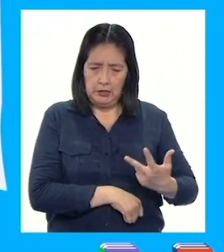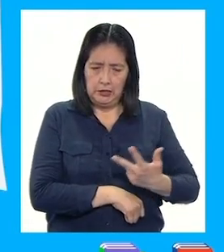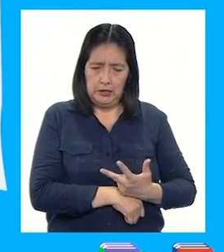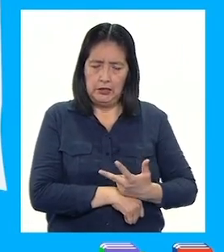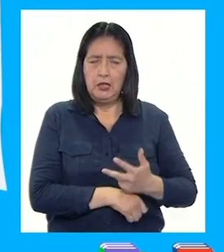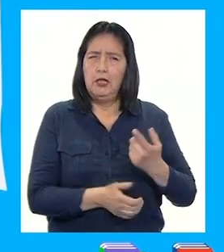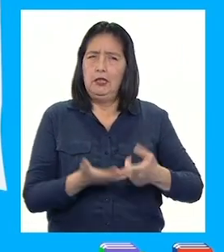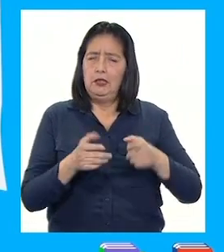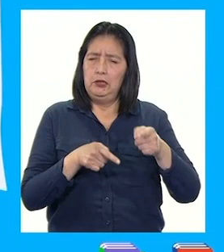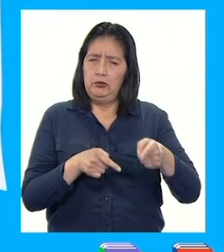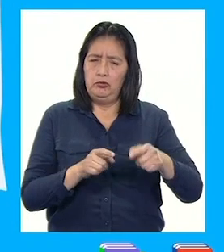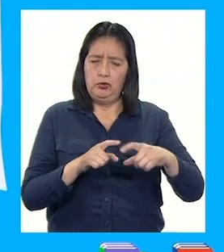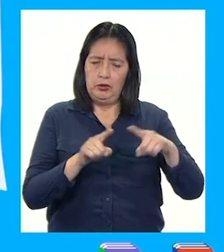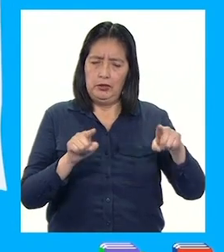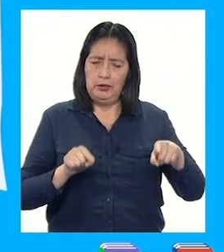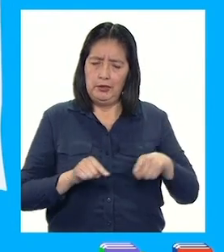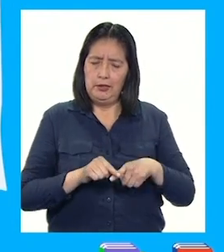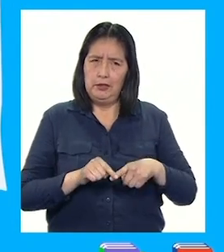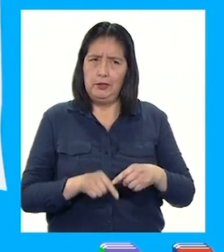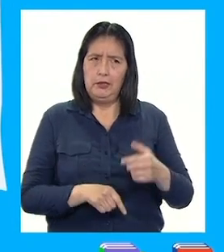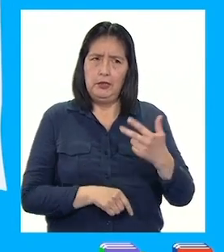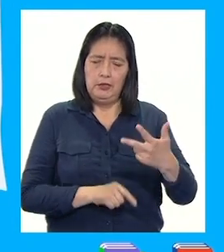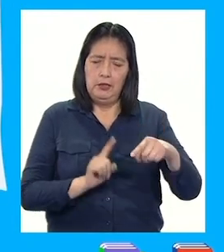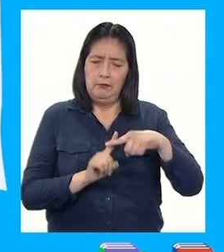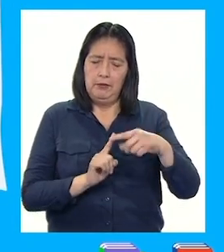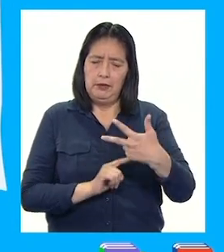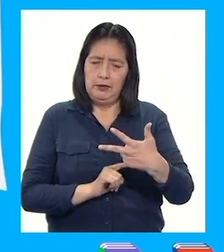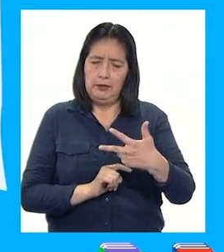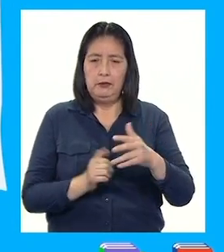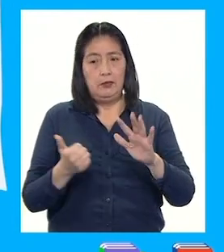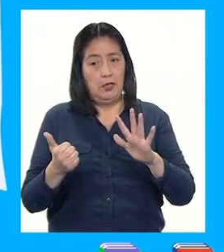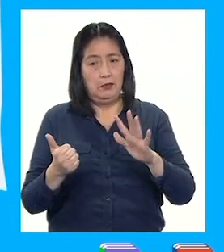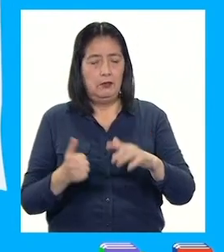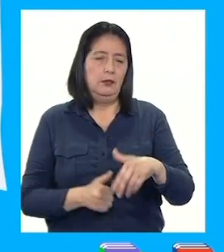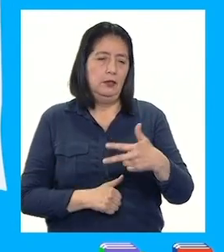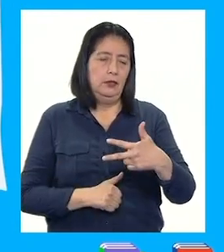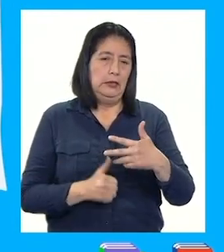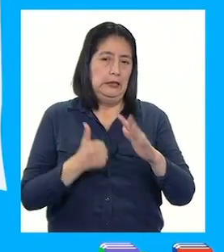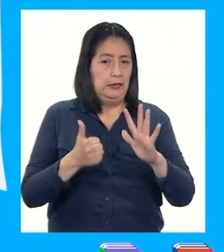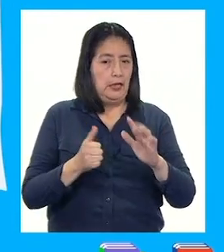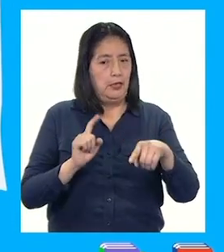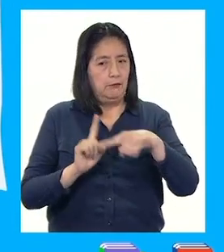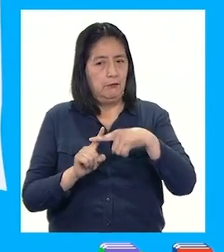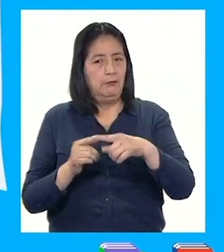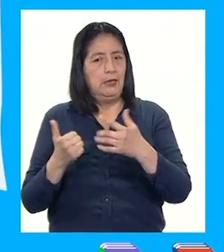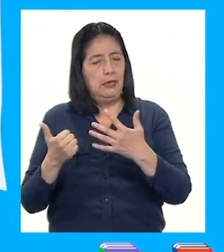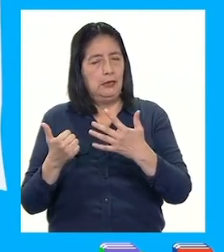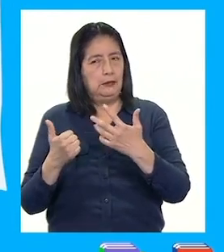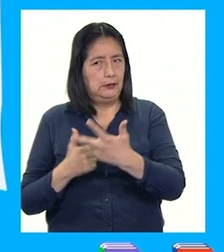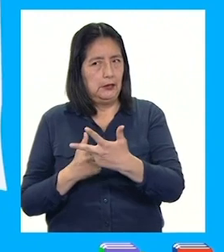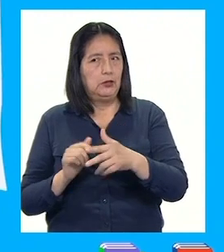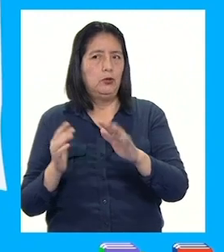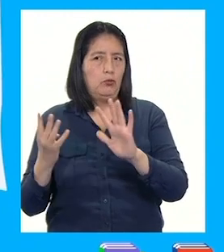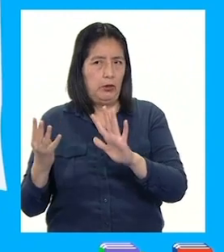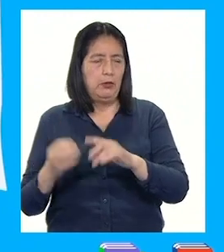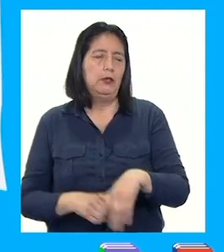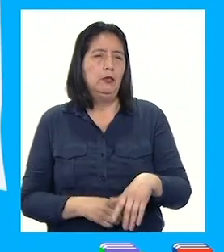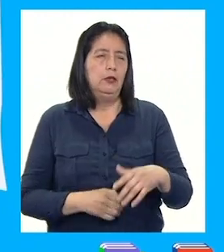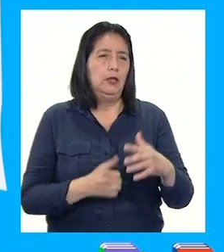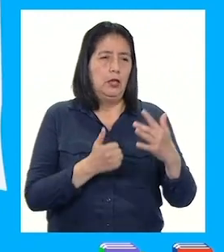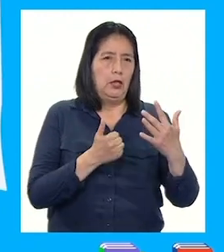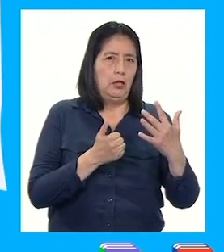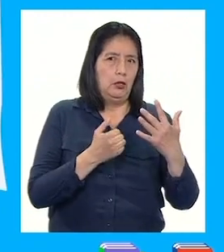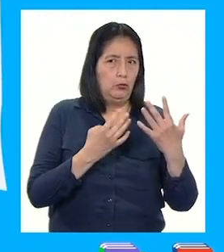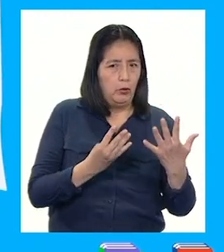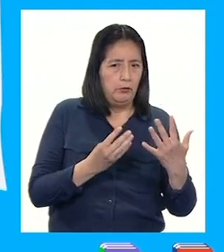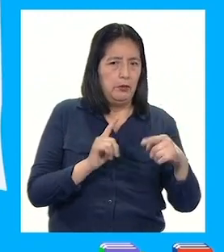decir, en esta casilla tenemos 3 más 3 es 6. Y 6 más 3 es 9. Finalmente, 9